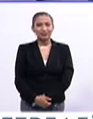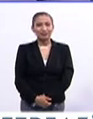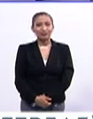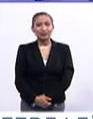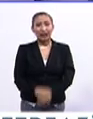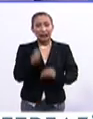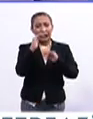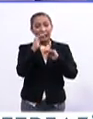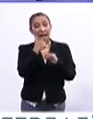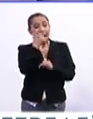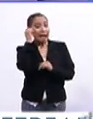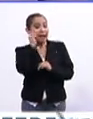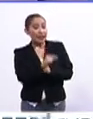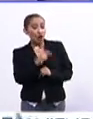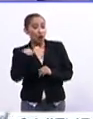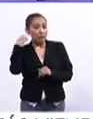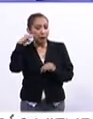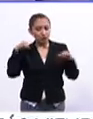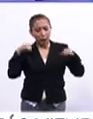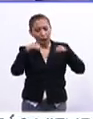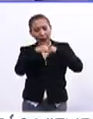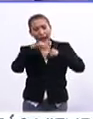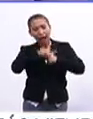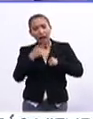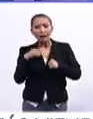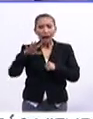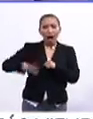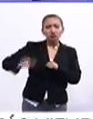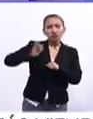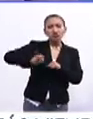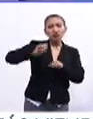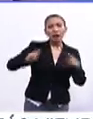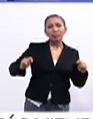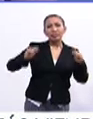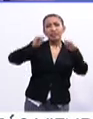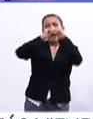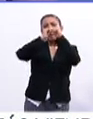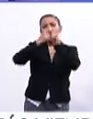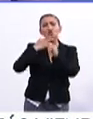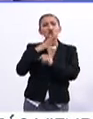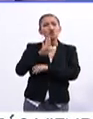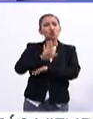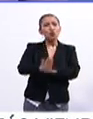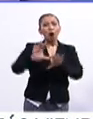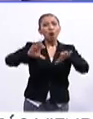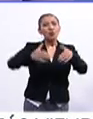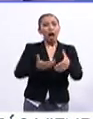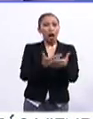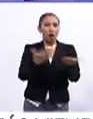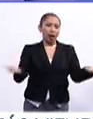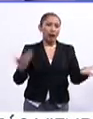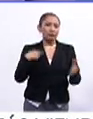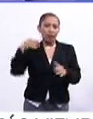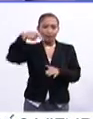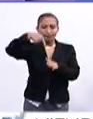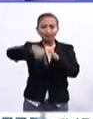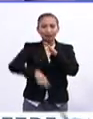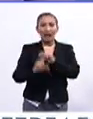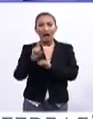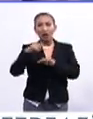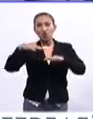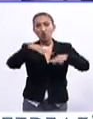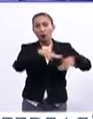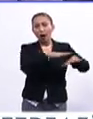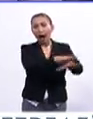En el límite de Guerrero y Michoacán se encuentran los restos de un antiguo templo sobreviviente de una comunidad que ahora yace sumergida bajo el